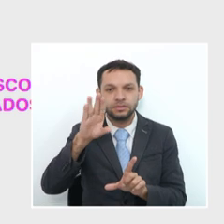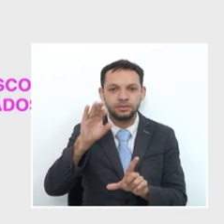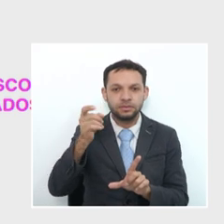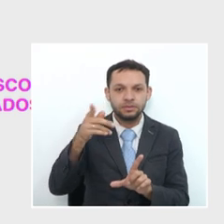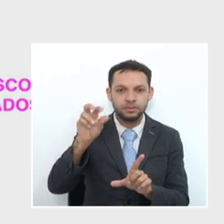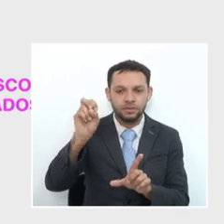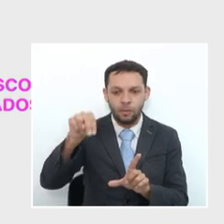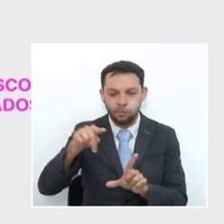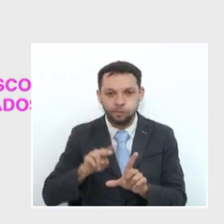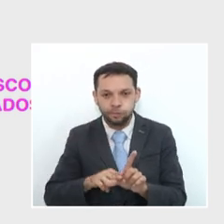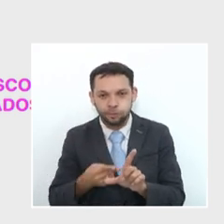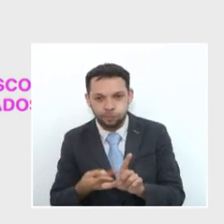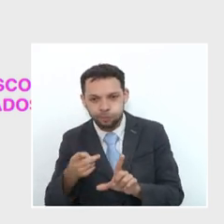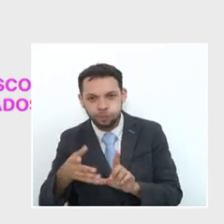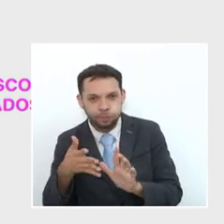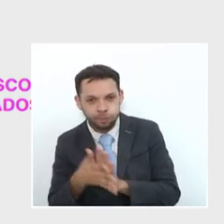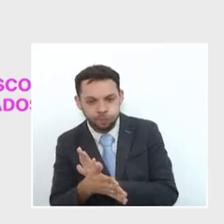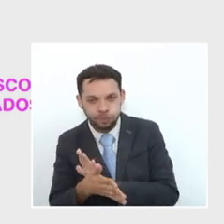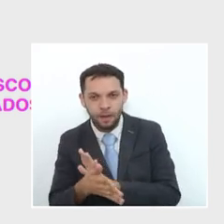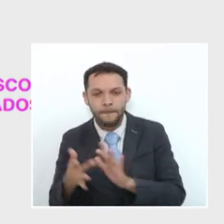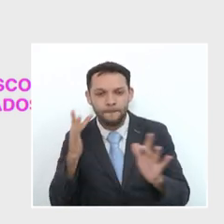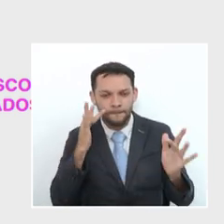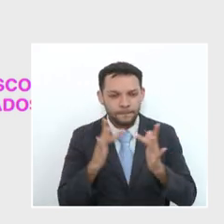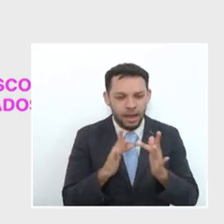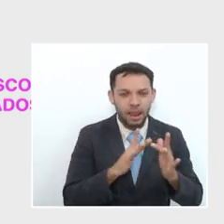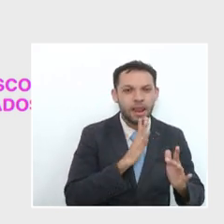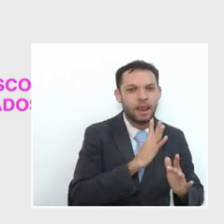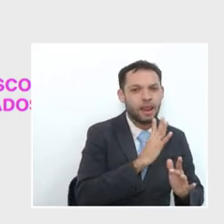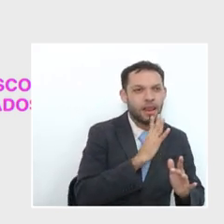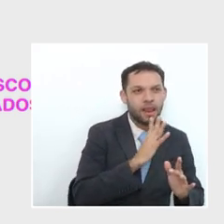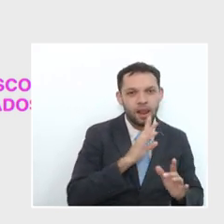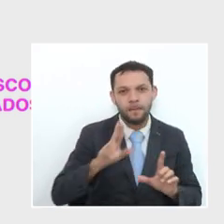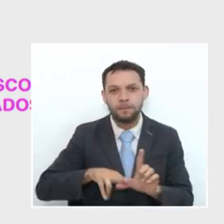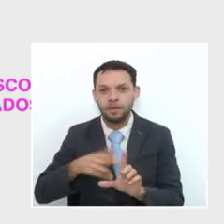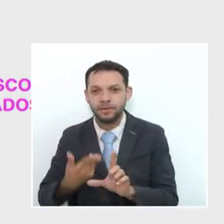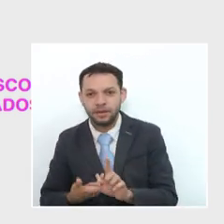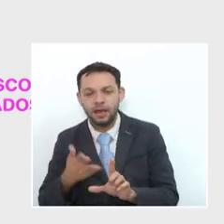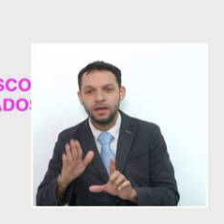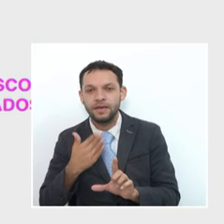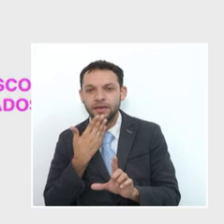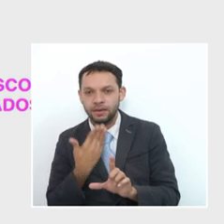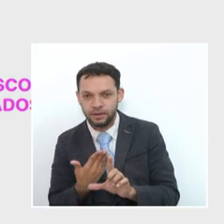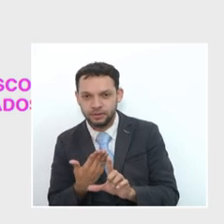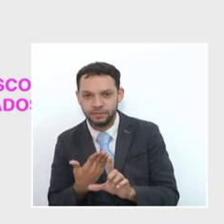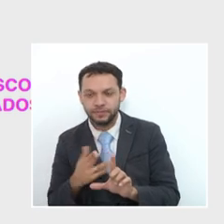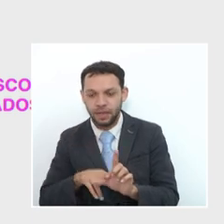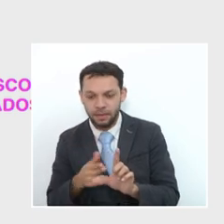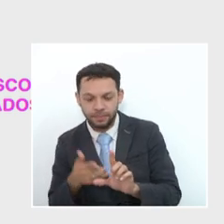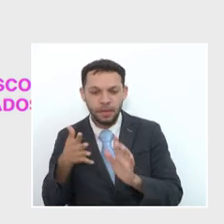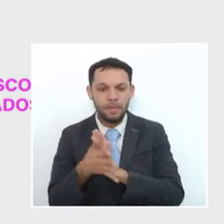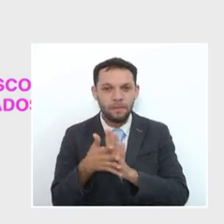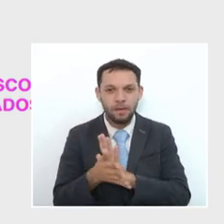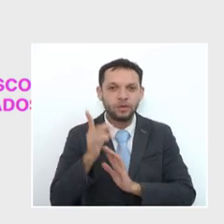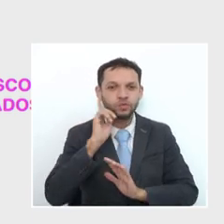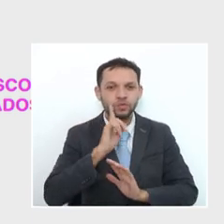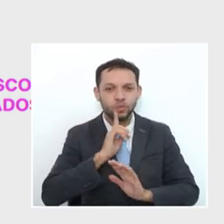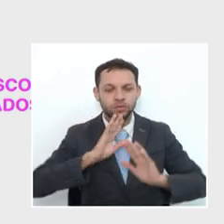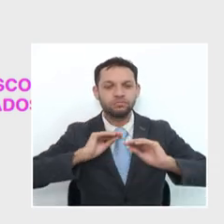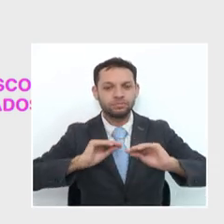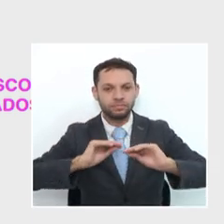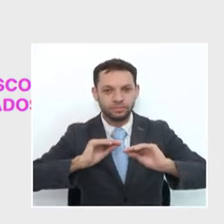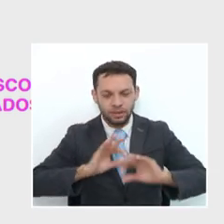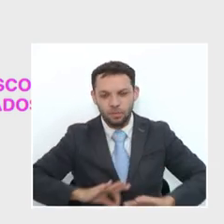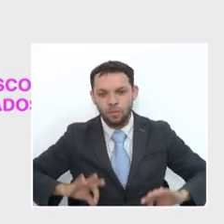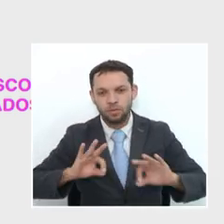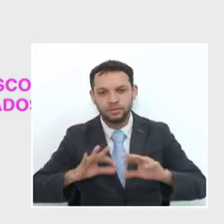hace el esfuerzo a la velocidad que hablamos de traducirnos a nosotros, Sebastián, gracias. de llegar a todos ustedes con estos mensajes a través de